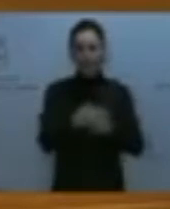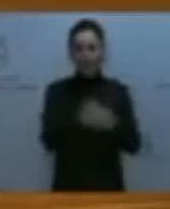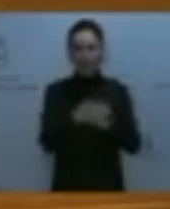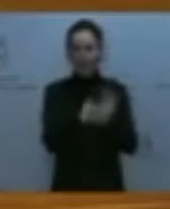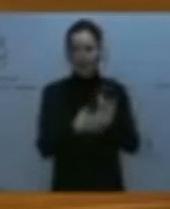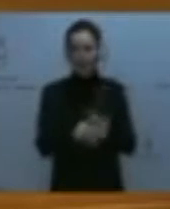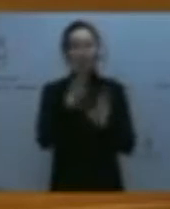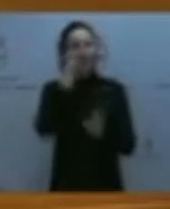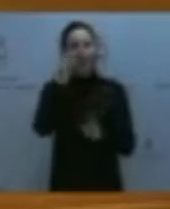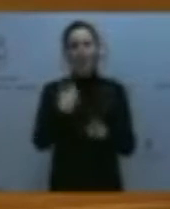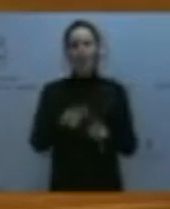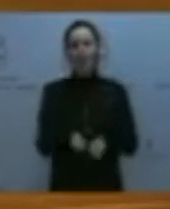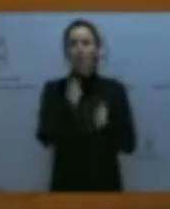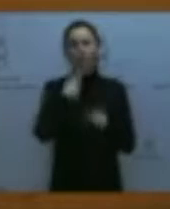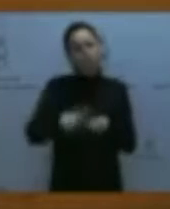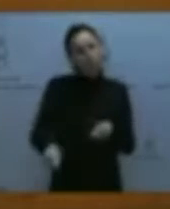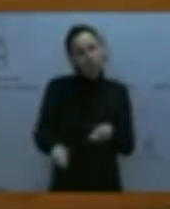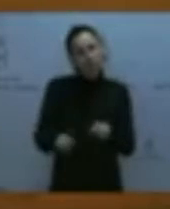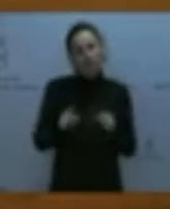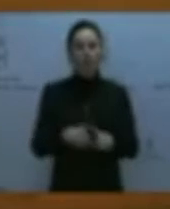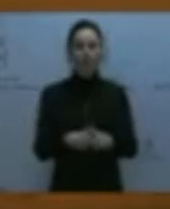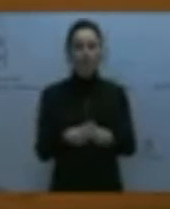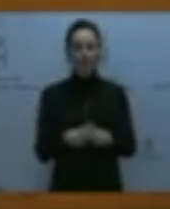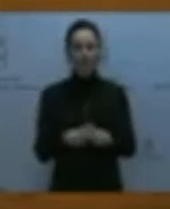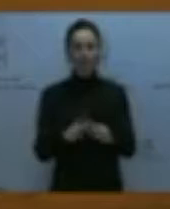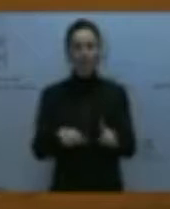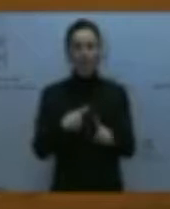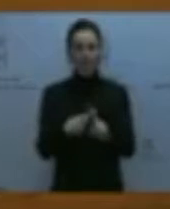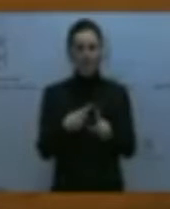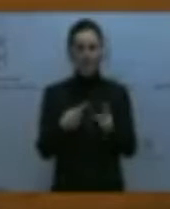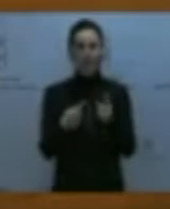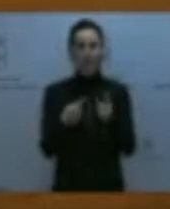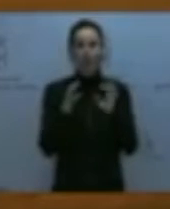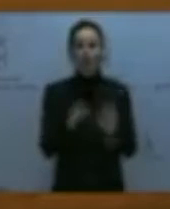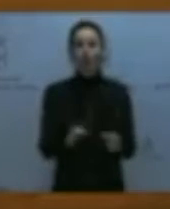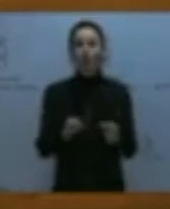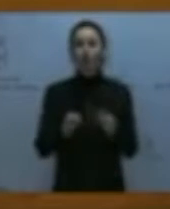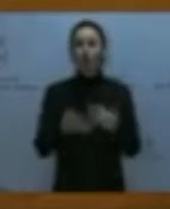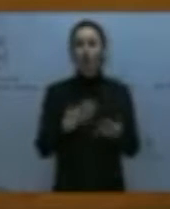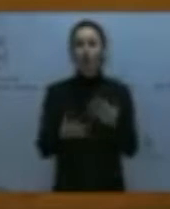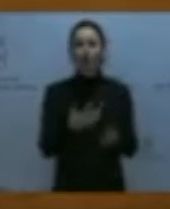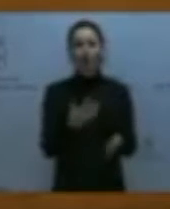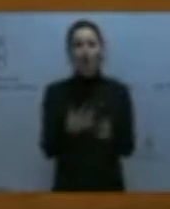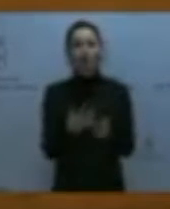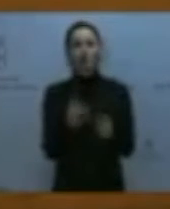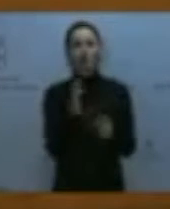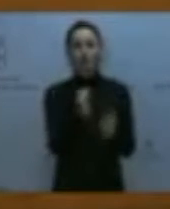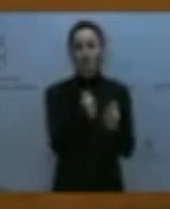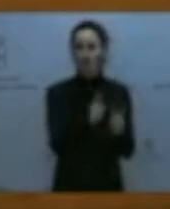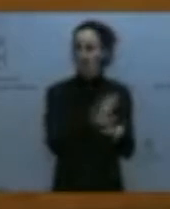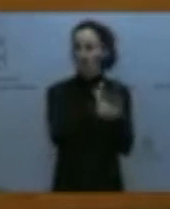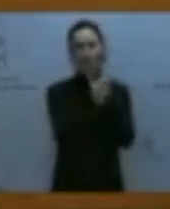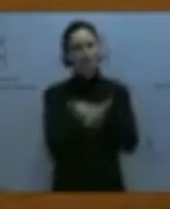muy diferente y las pescas de menor impacto y artesanal, en lugar de haber sido premiadas, son víctimas de